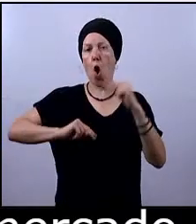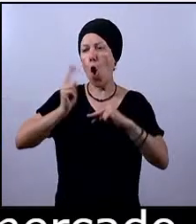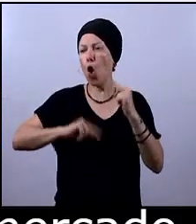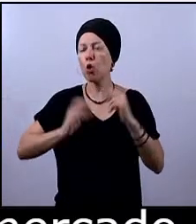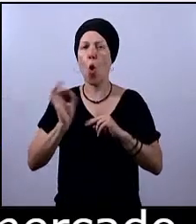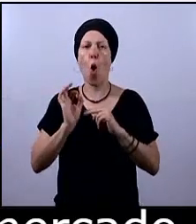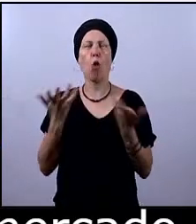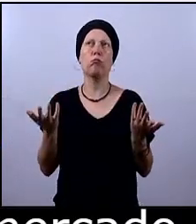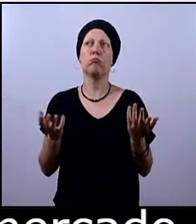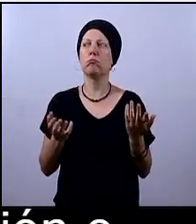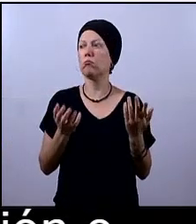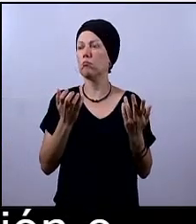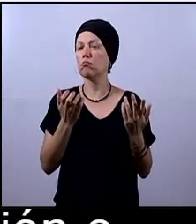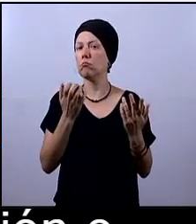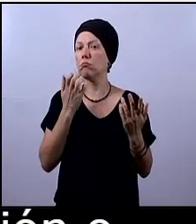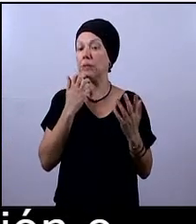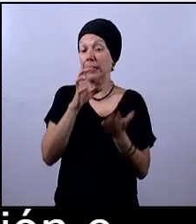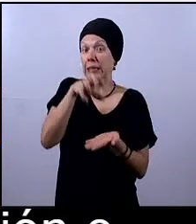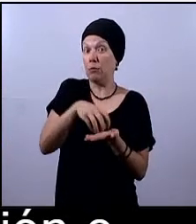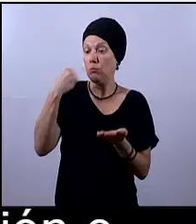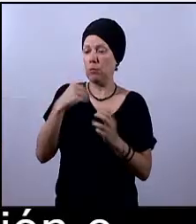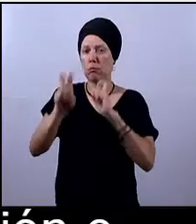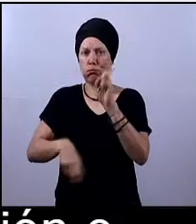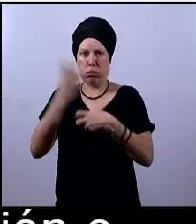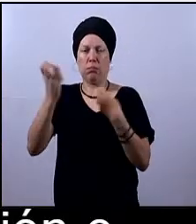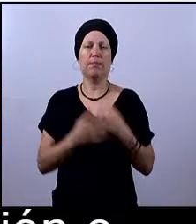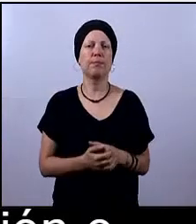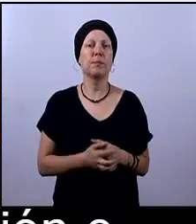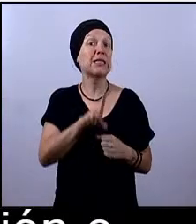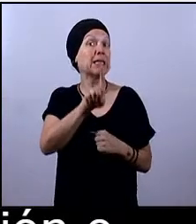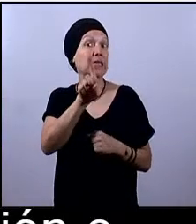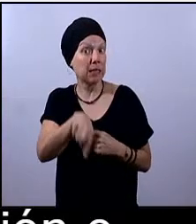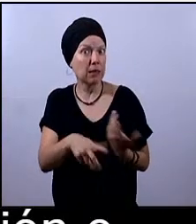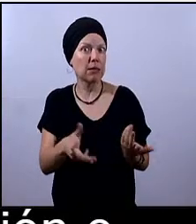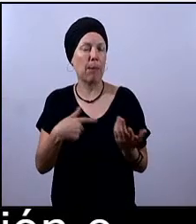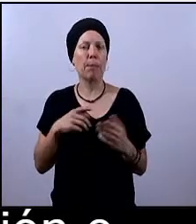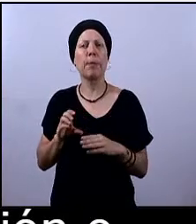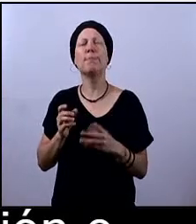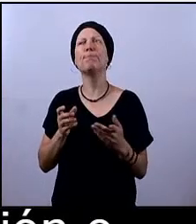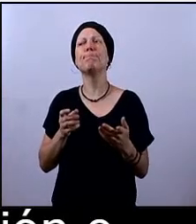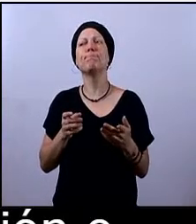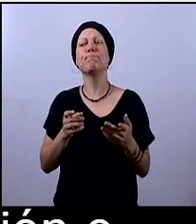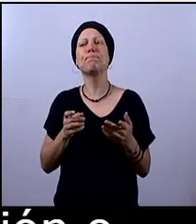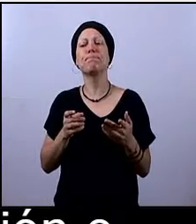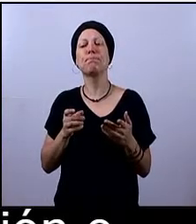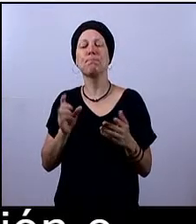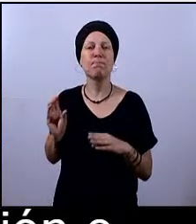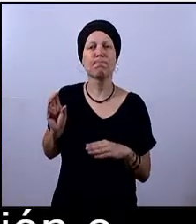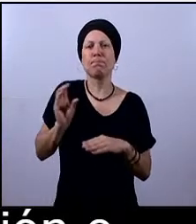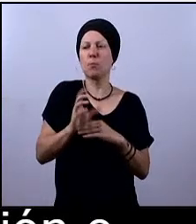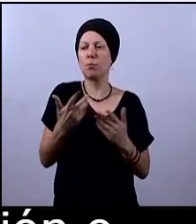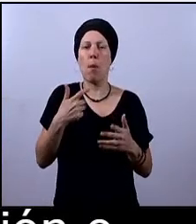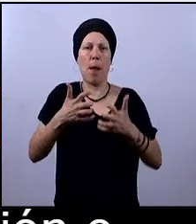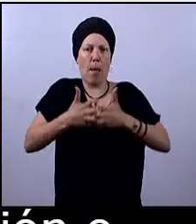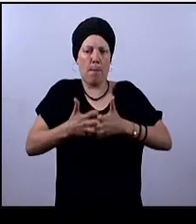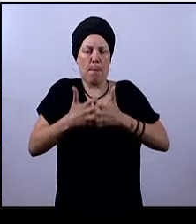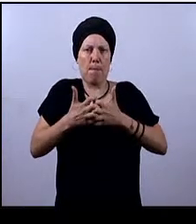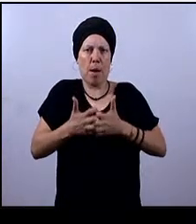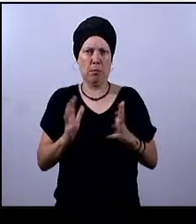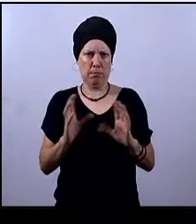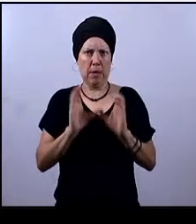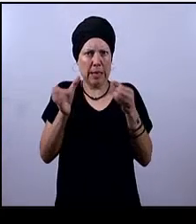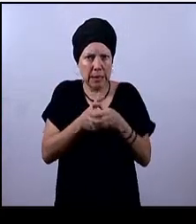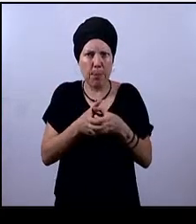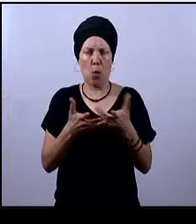o remodelación de estas instalaciones. Y también se van a destinar a la adquisición de maquinaria y